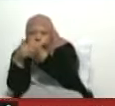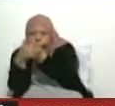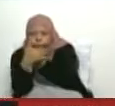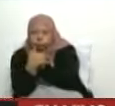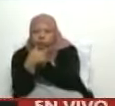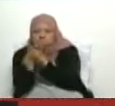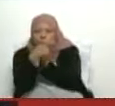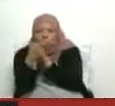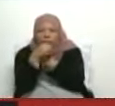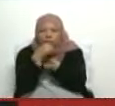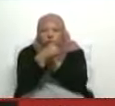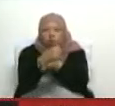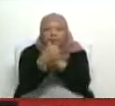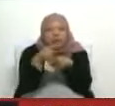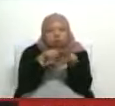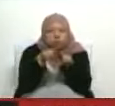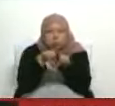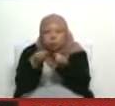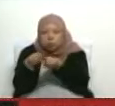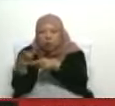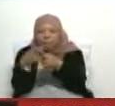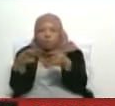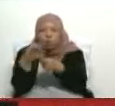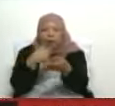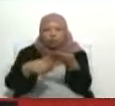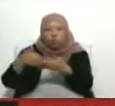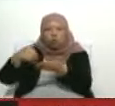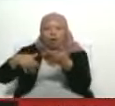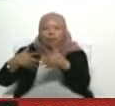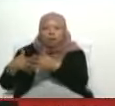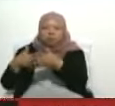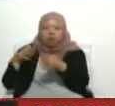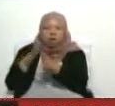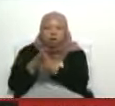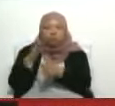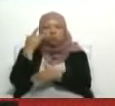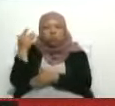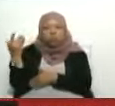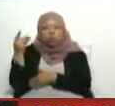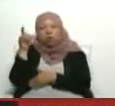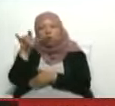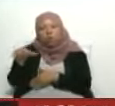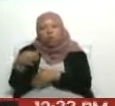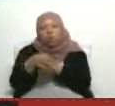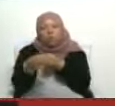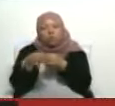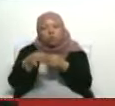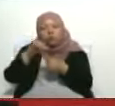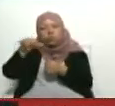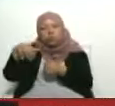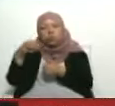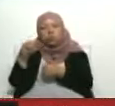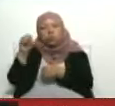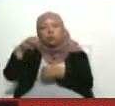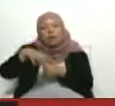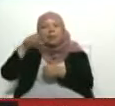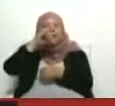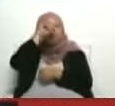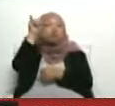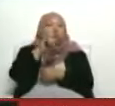En este caso fue aprehendido José Fortunato Guerrero Rojas, en el municipio José María Semprún del estado